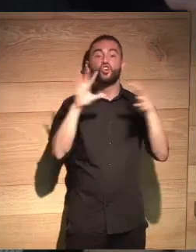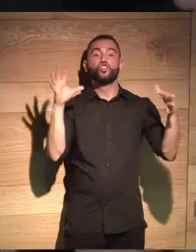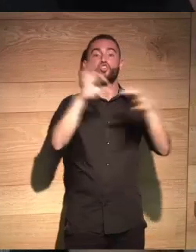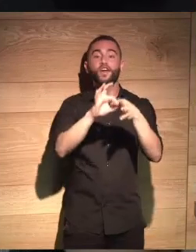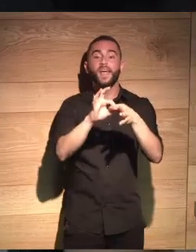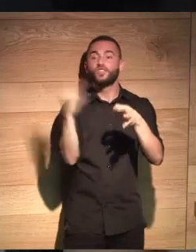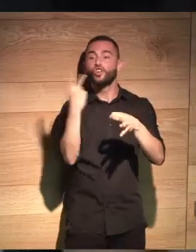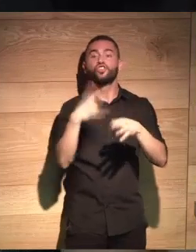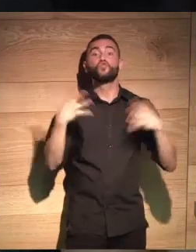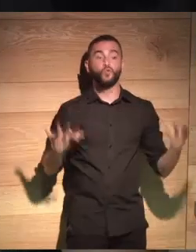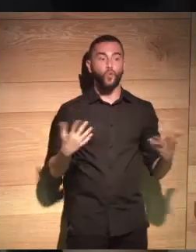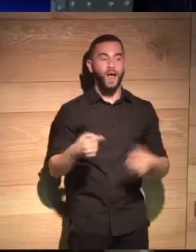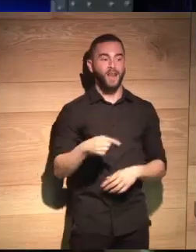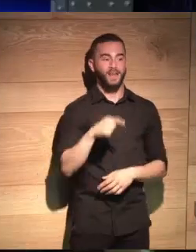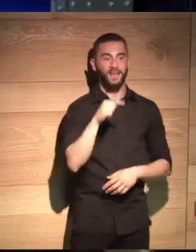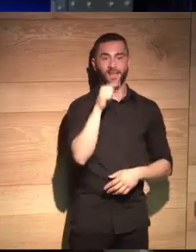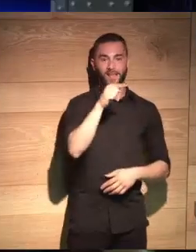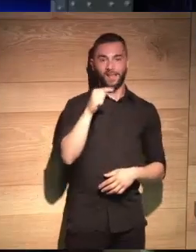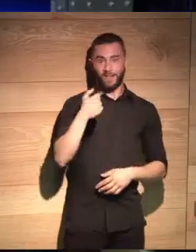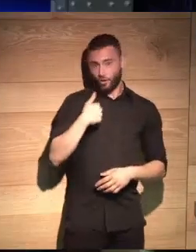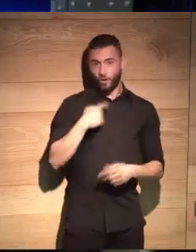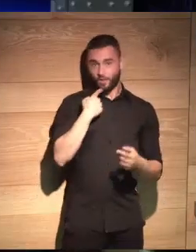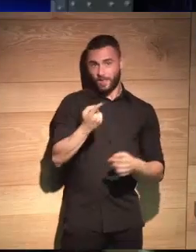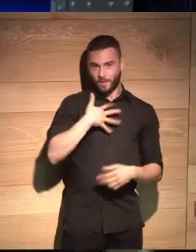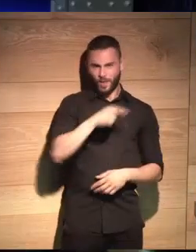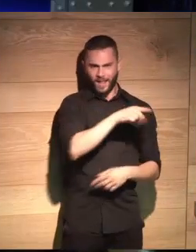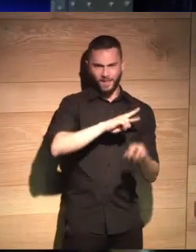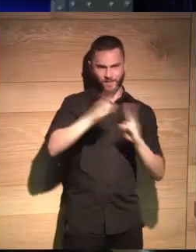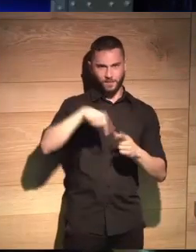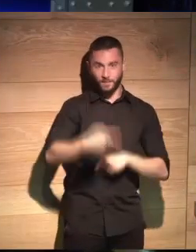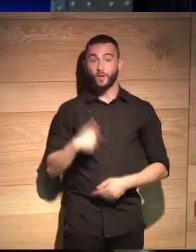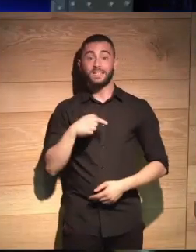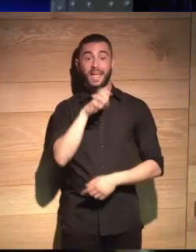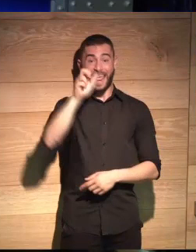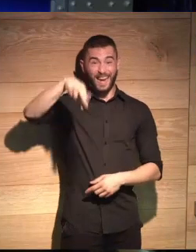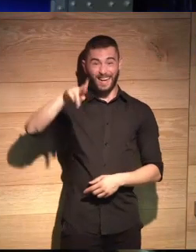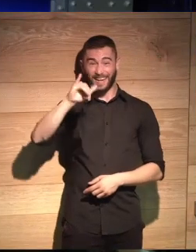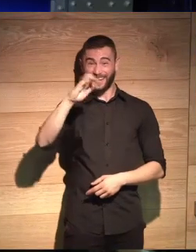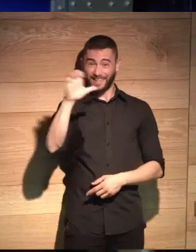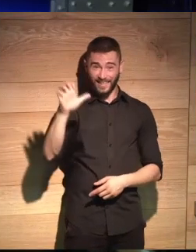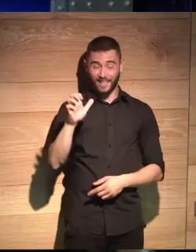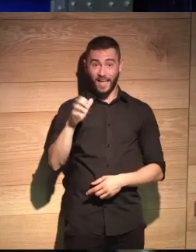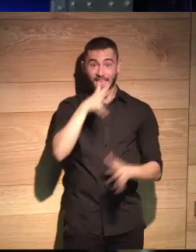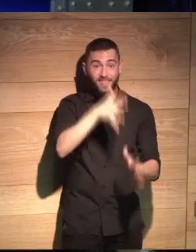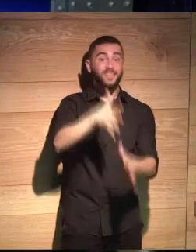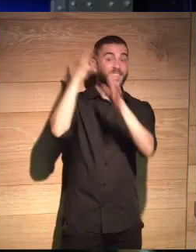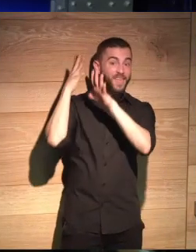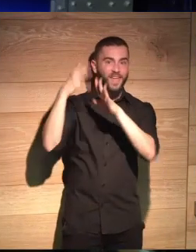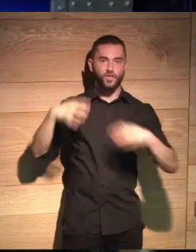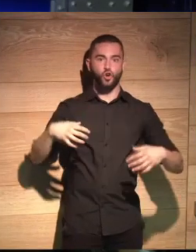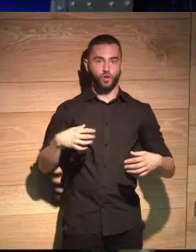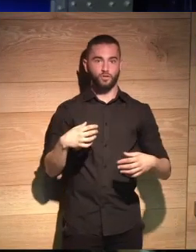nada más. Que conteste él, pero yo te voy a decir nada más rápido que Enrique tuvo la inmensa generosidad hace más de 10 años,